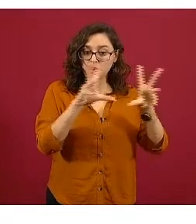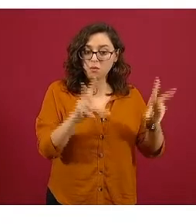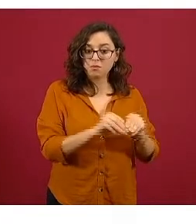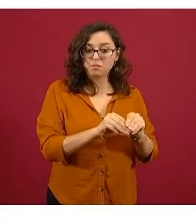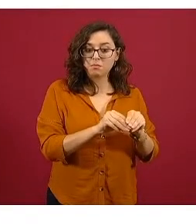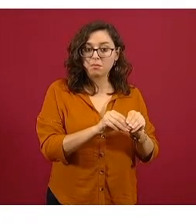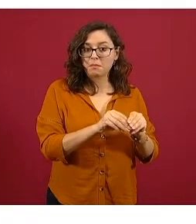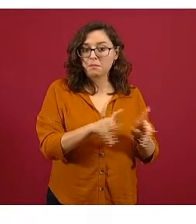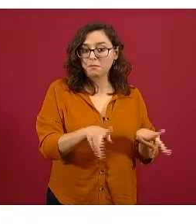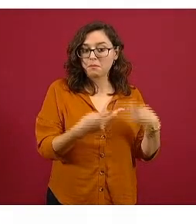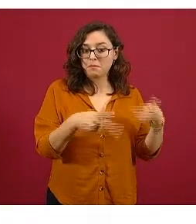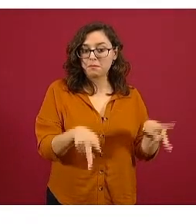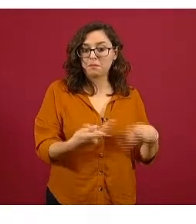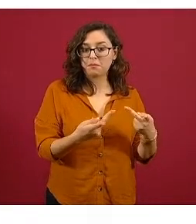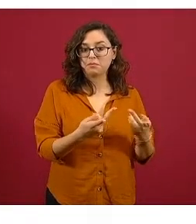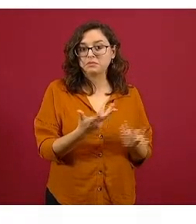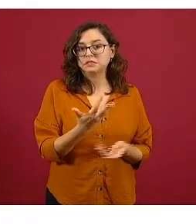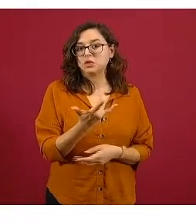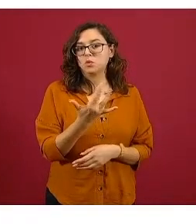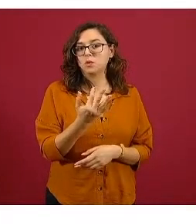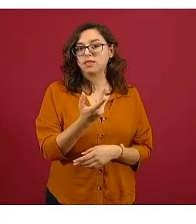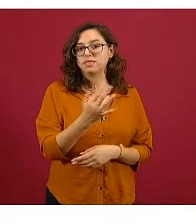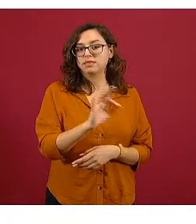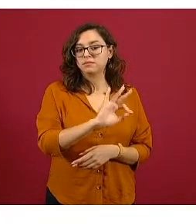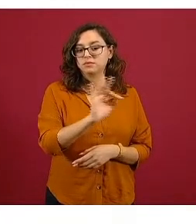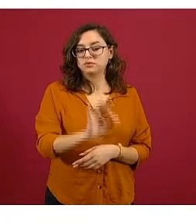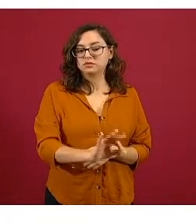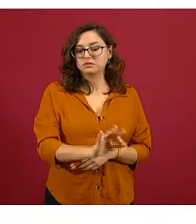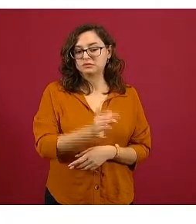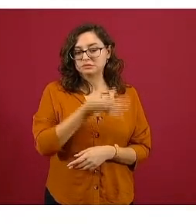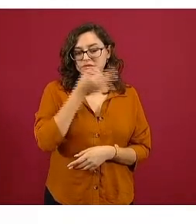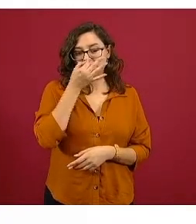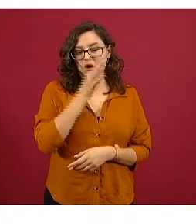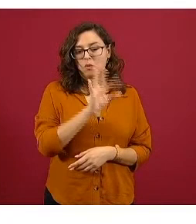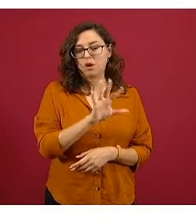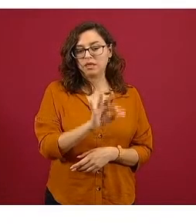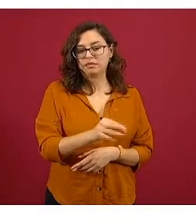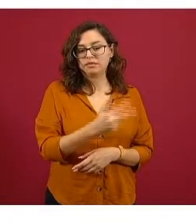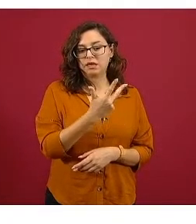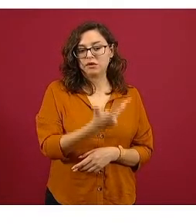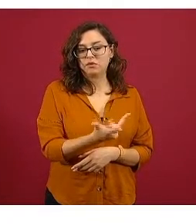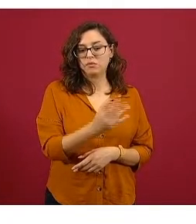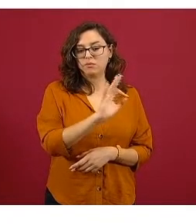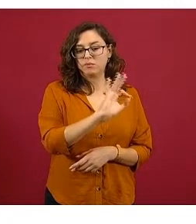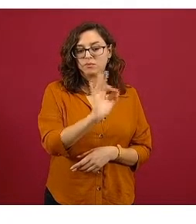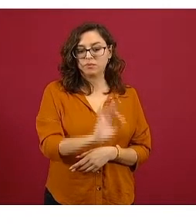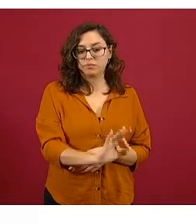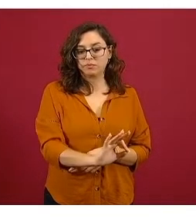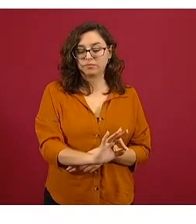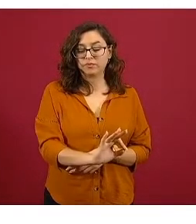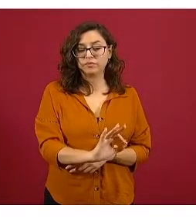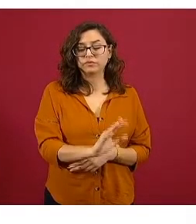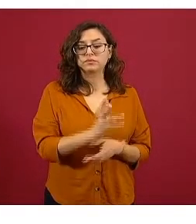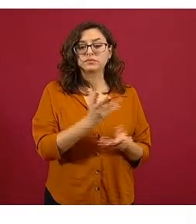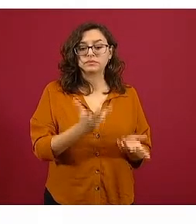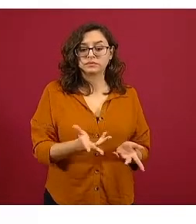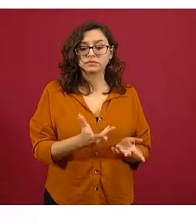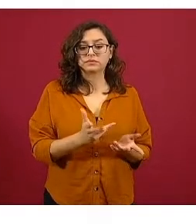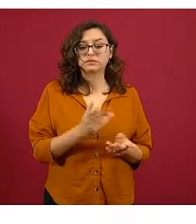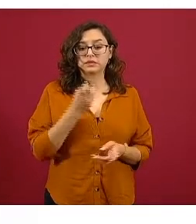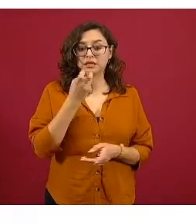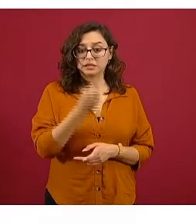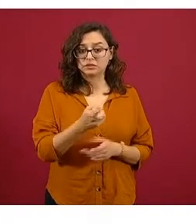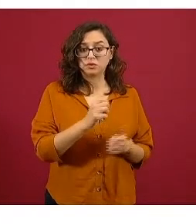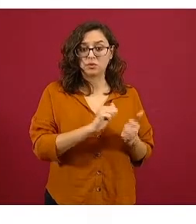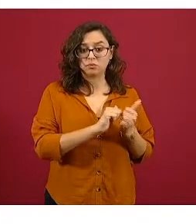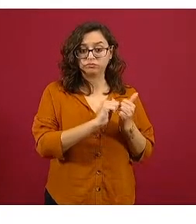Fin eran casi la mitad, 48%. En cambio, ese porcentaje